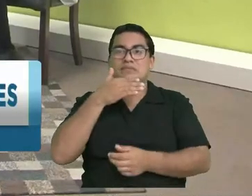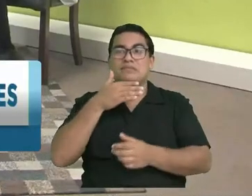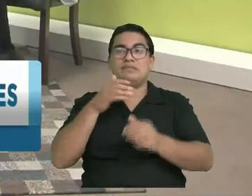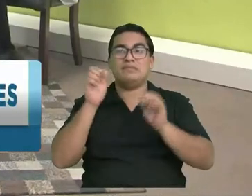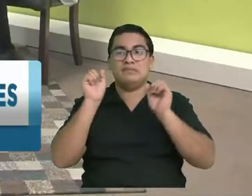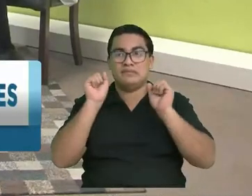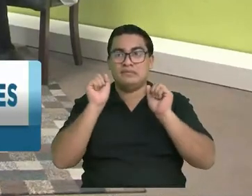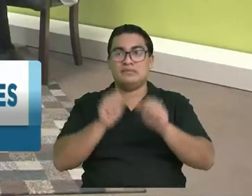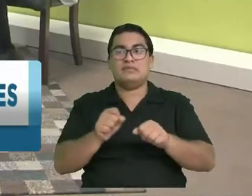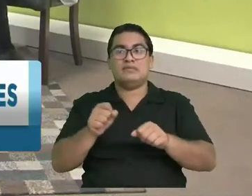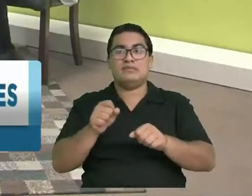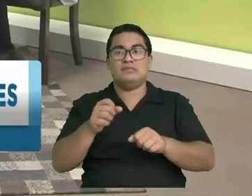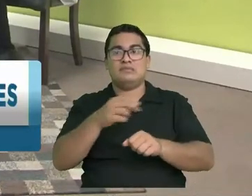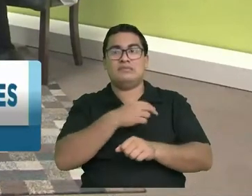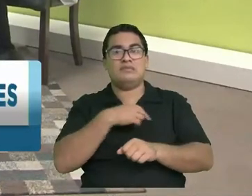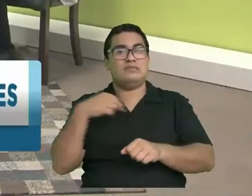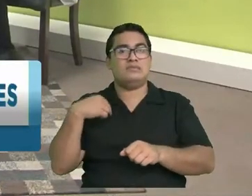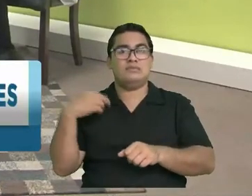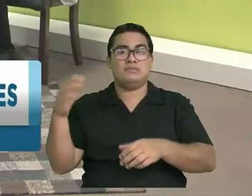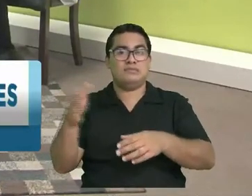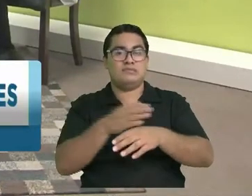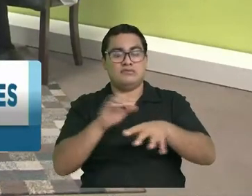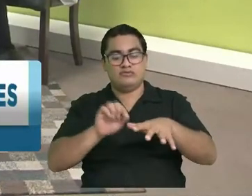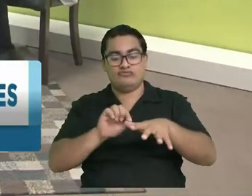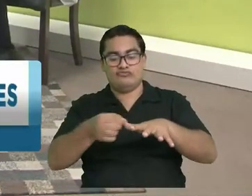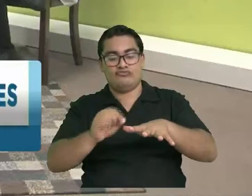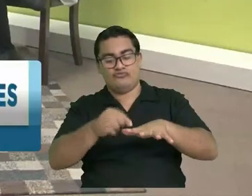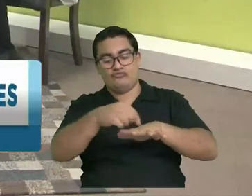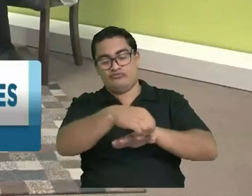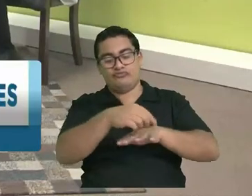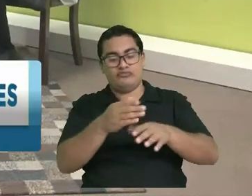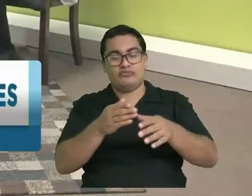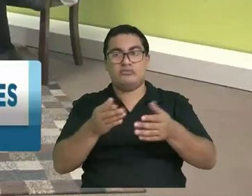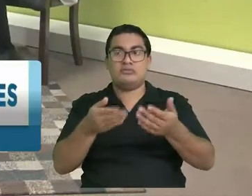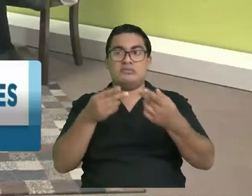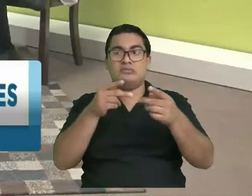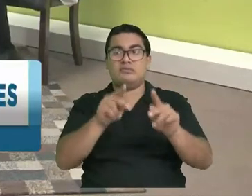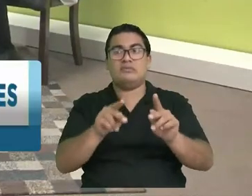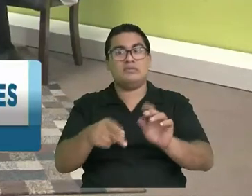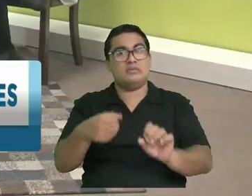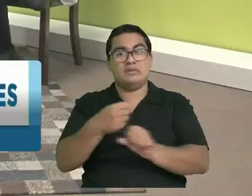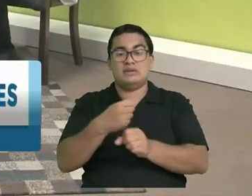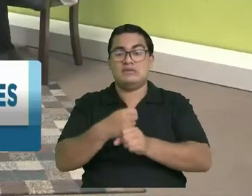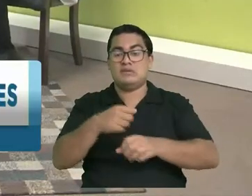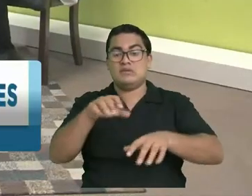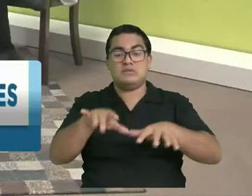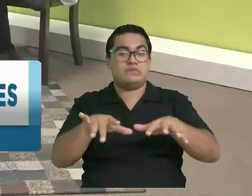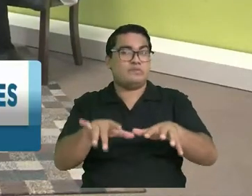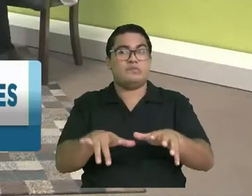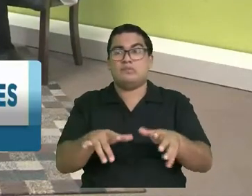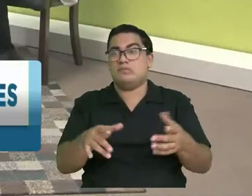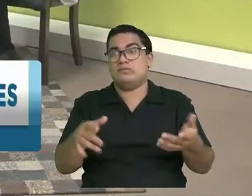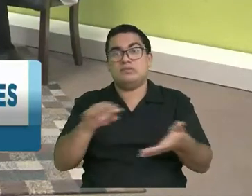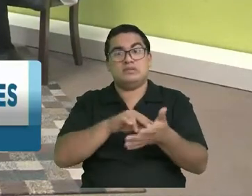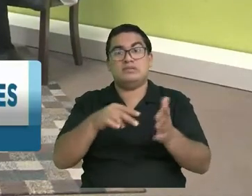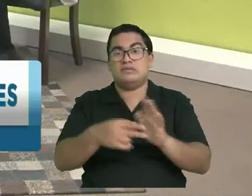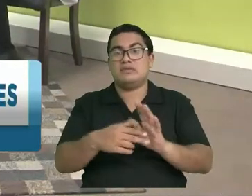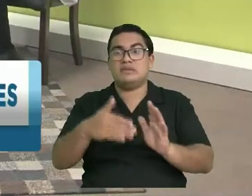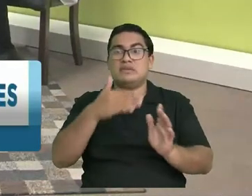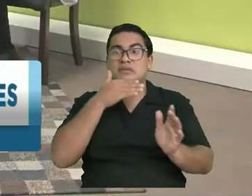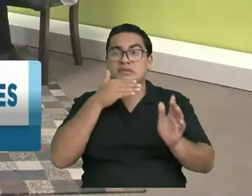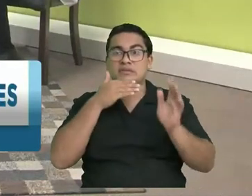pueden hacer uso de varios tipos de cirugía correctiva, pero ya recuperar la función de ese pie es un poco difícil